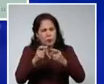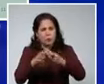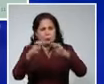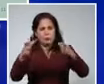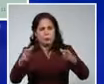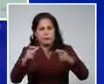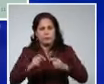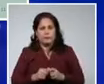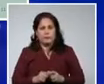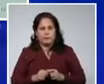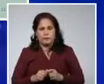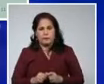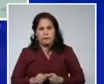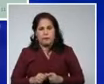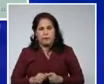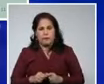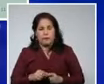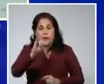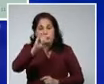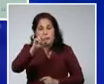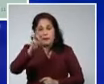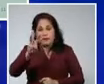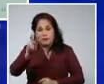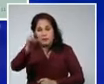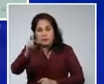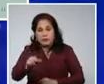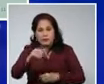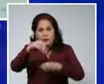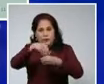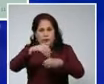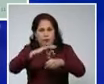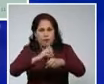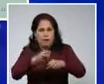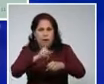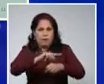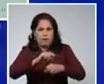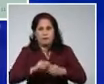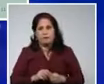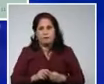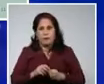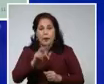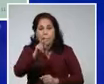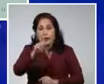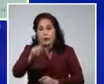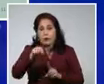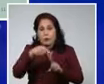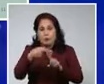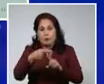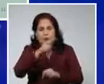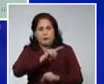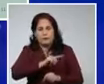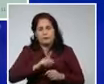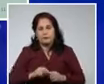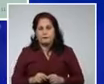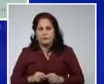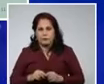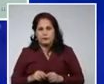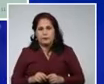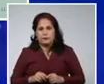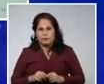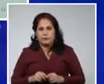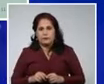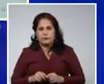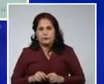en los últimos días, 63 casos autóctonos ayer, 21 más que el día anterior, y con